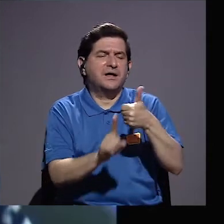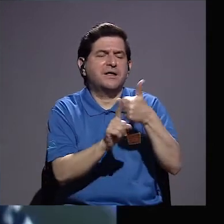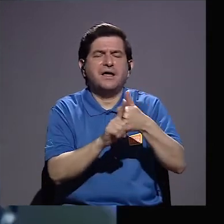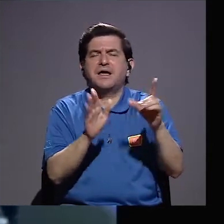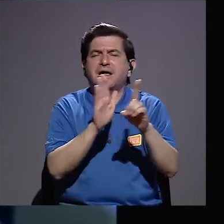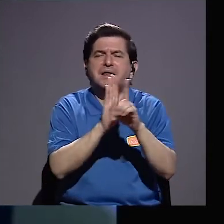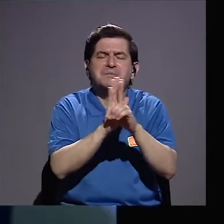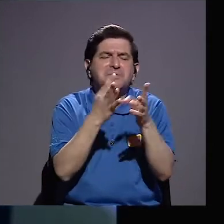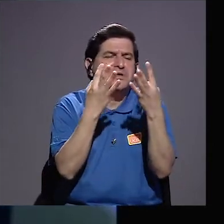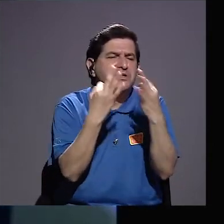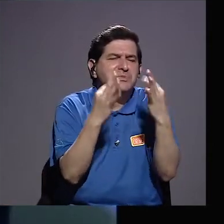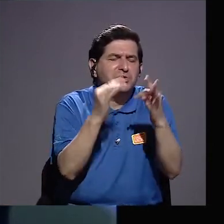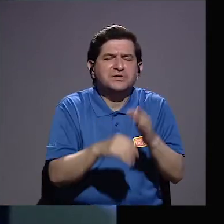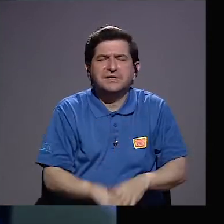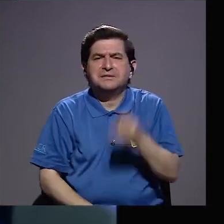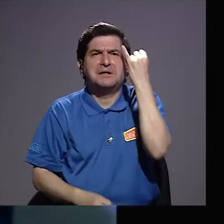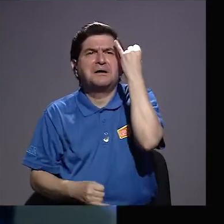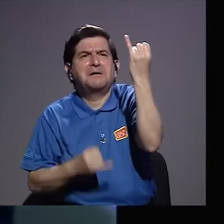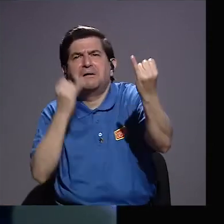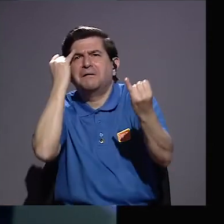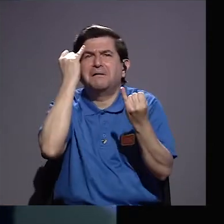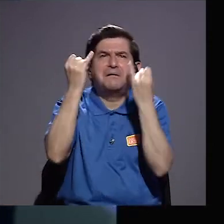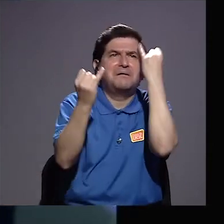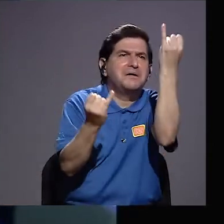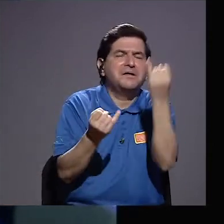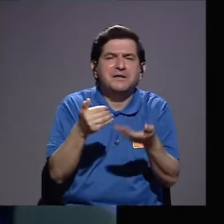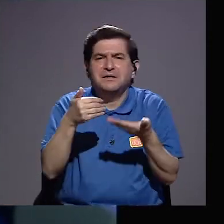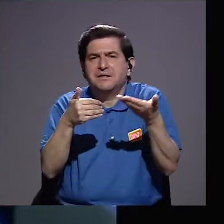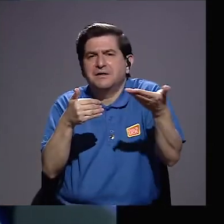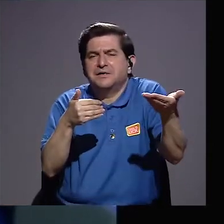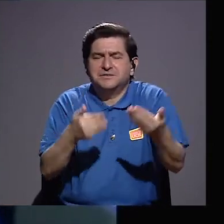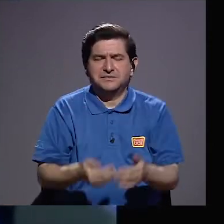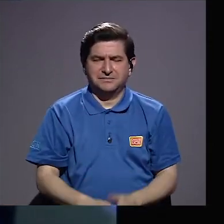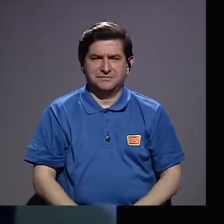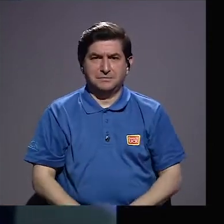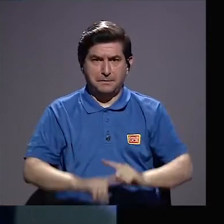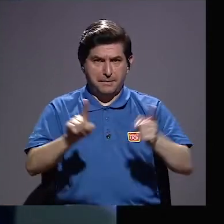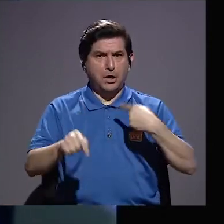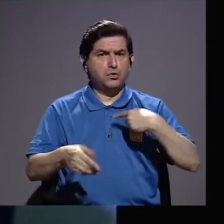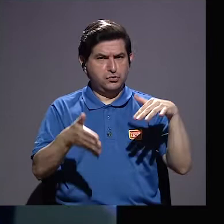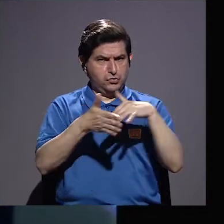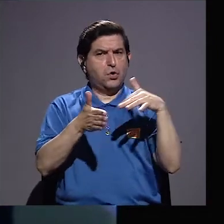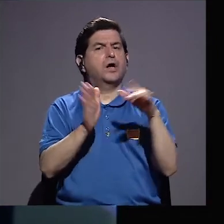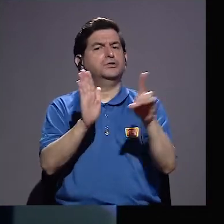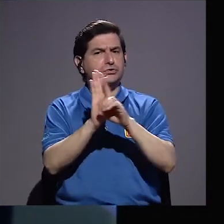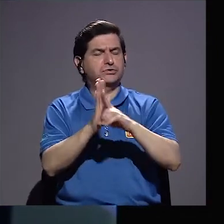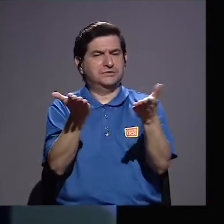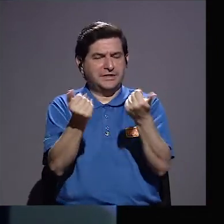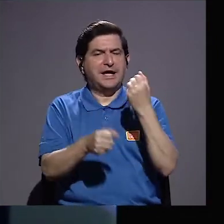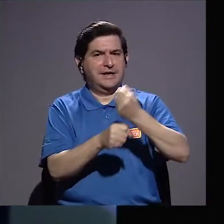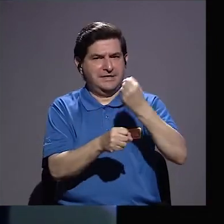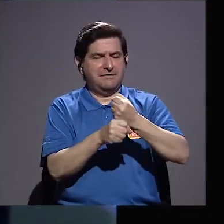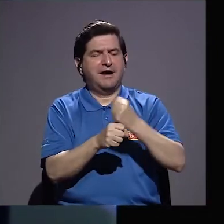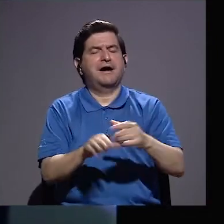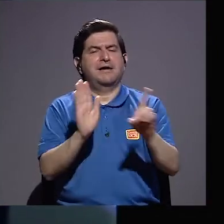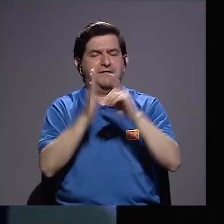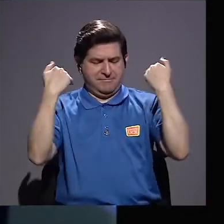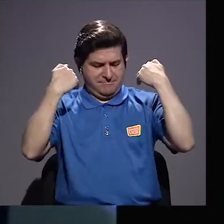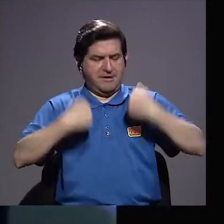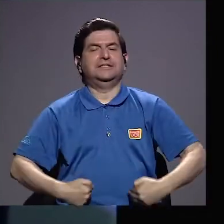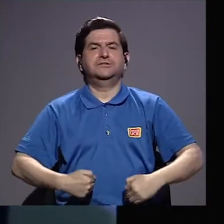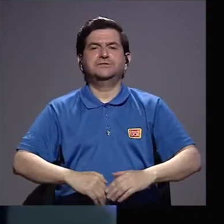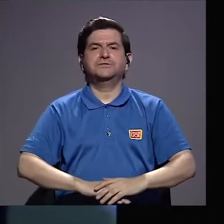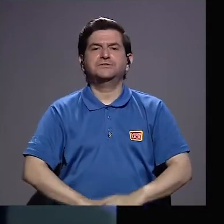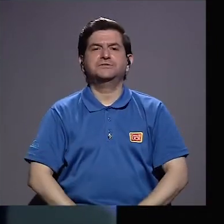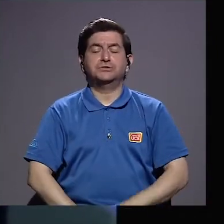sacando algunas ideas, cuestiones, etcétera. Pero sí estudié derecho porque quería trabajar en derechos humanos,